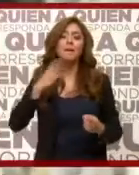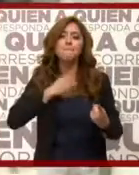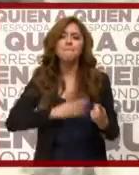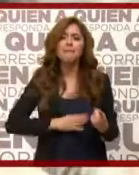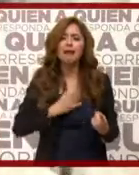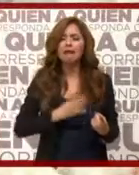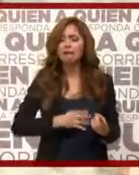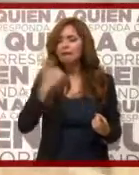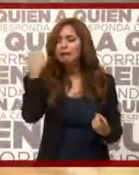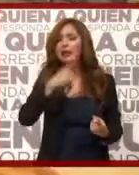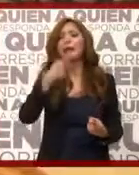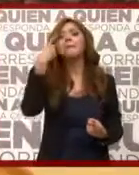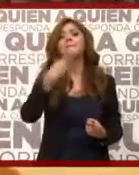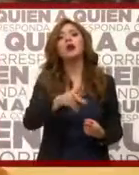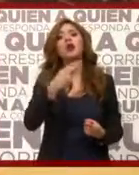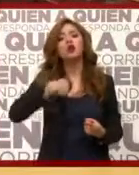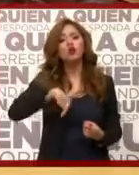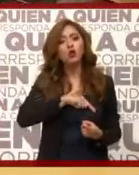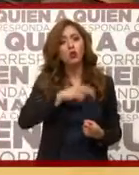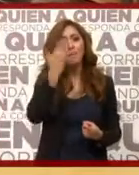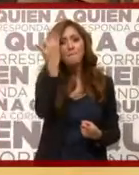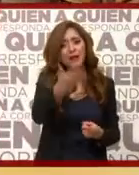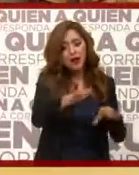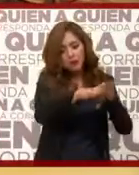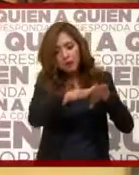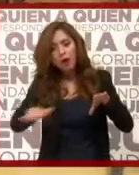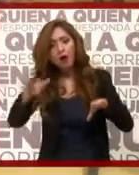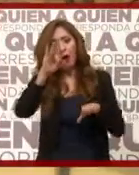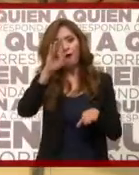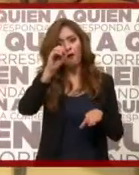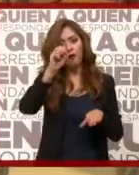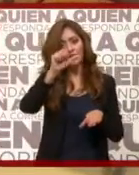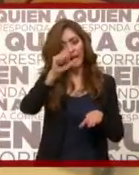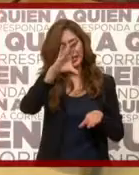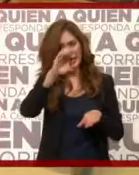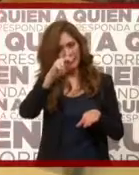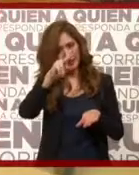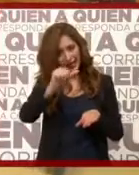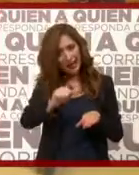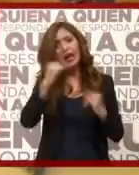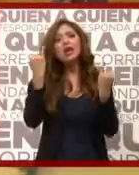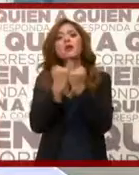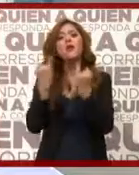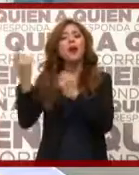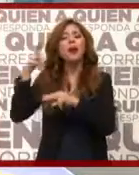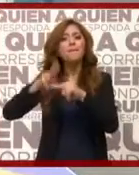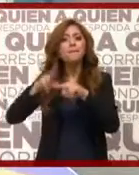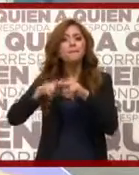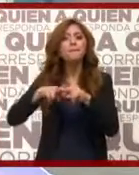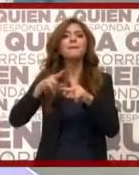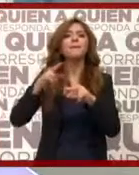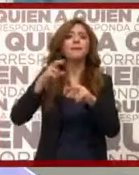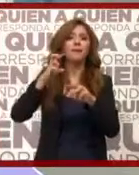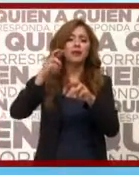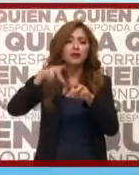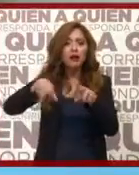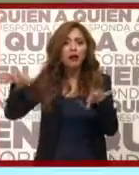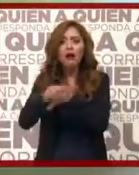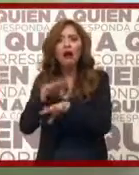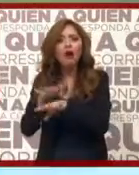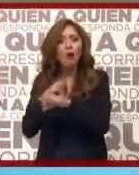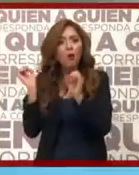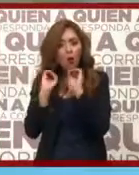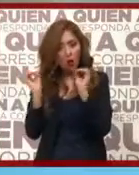prioridad que tenemos es el piso, es una fosa séptica que tenemos, el mobiliario que tiene muchísimos años que no nos cambian. Se